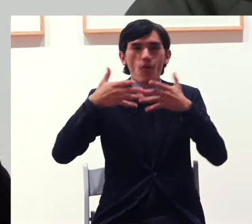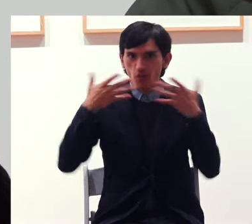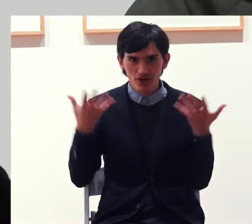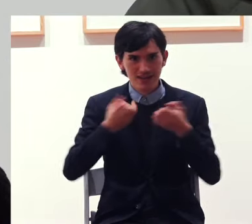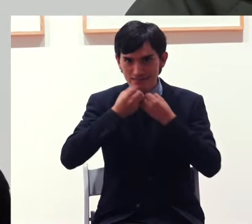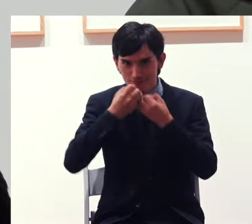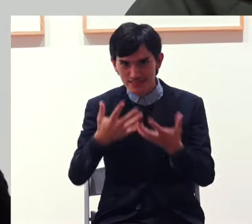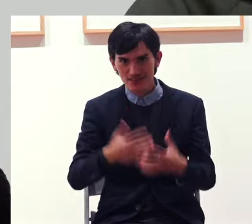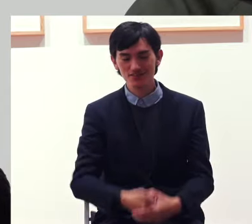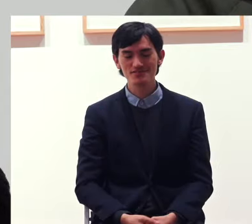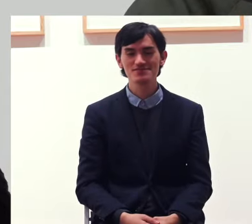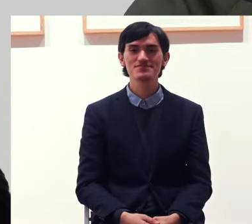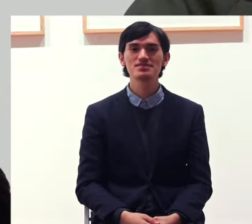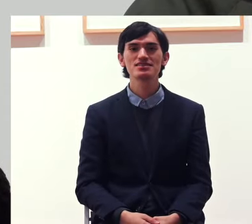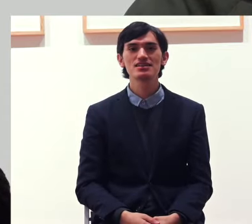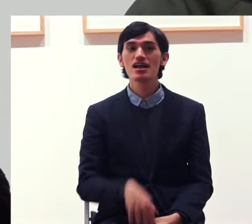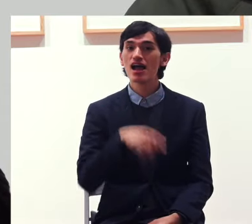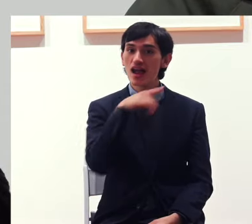expresivo, hiperexpresivo,